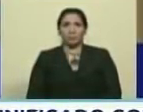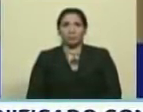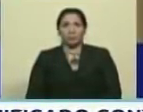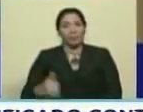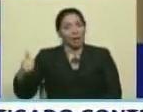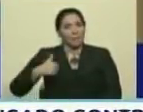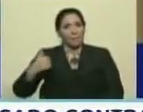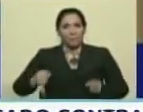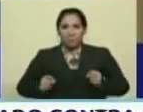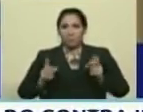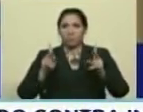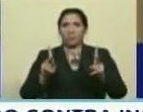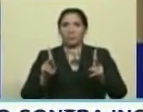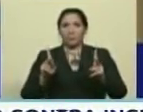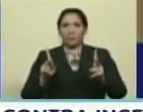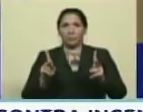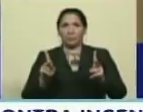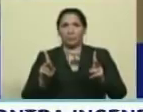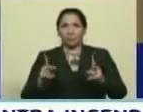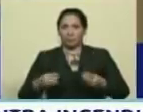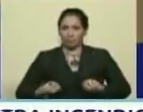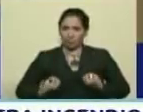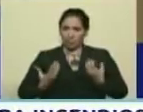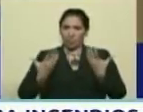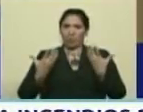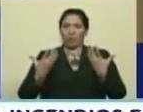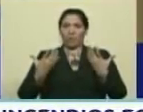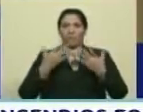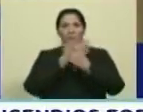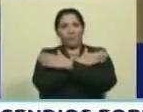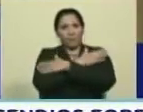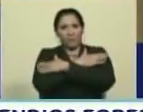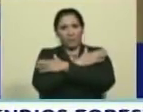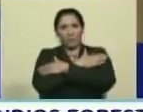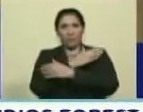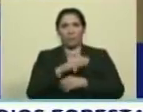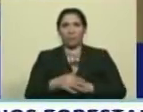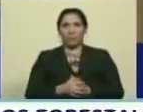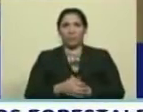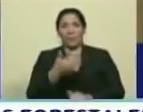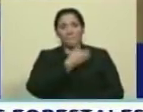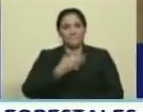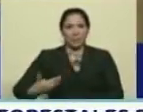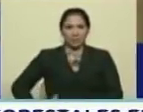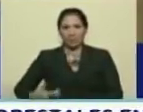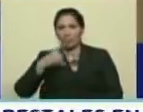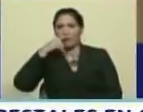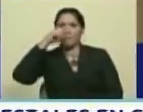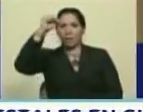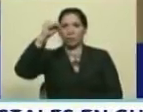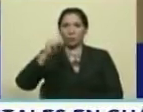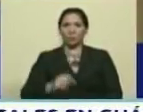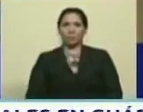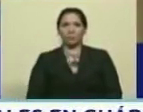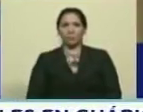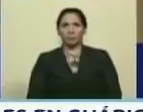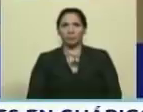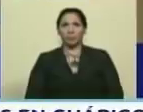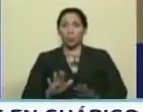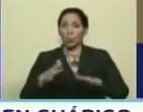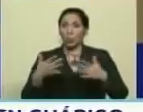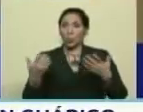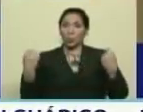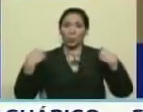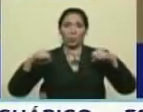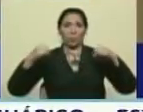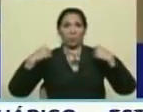aprovechar la oportunidad nuevamente para expresar mis felicitaciones al presidente Nicolás Maduro cuando se prepara